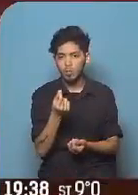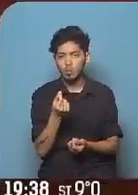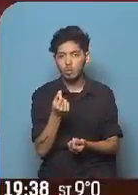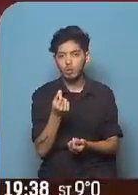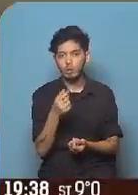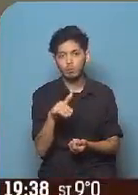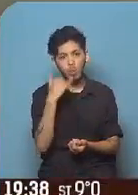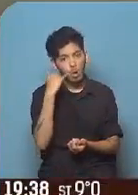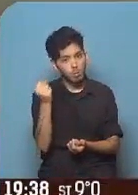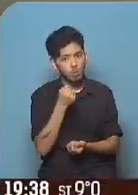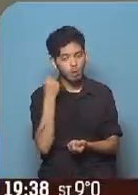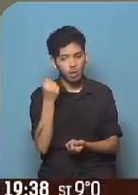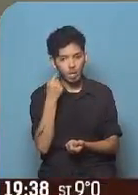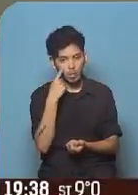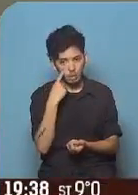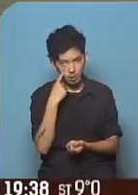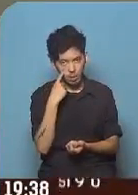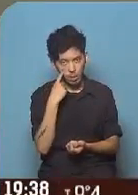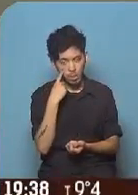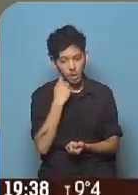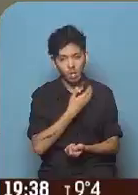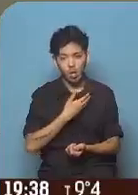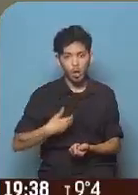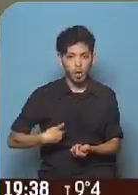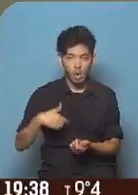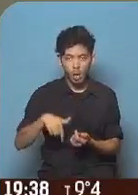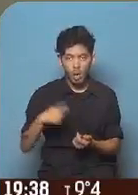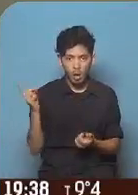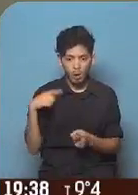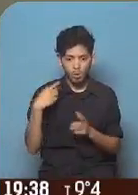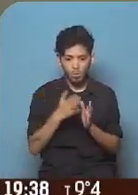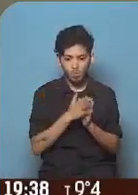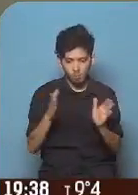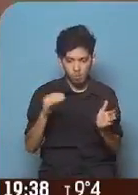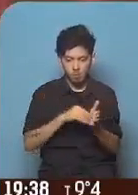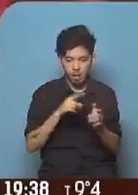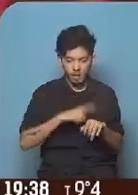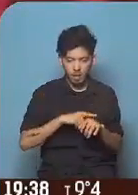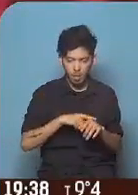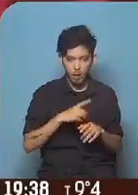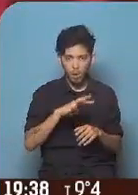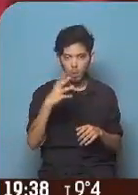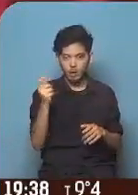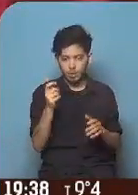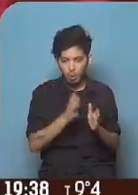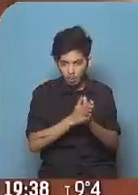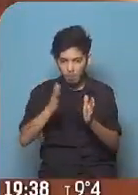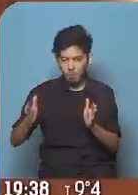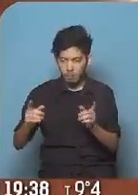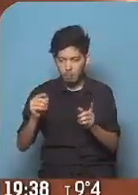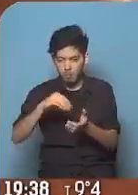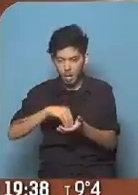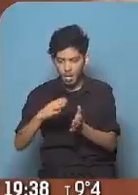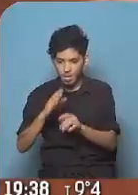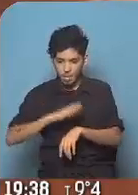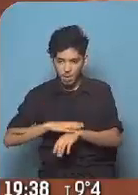muy importante que el gobierno, que viene prorrogando de cada 4 meses, vuelva